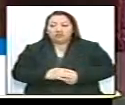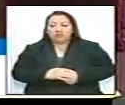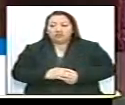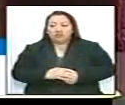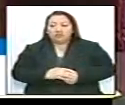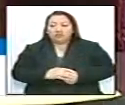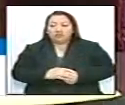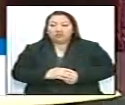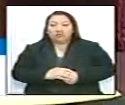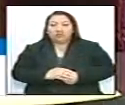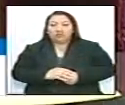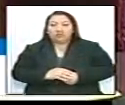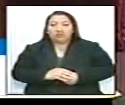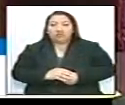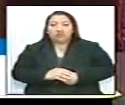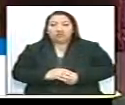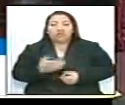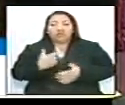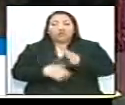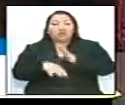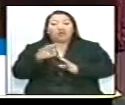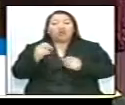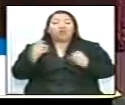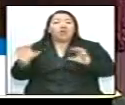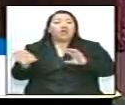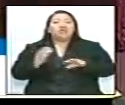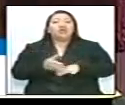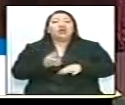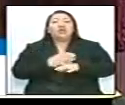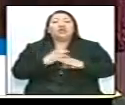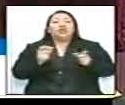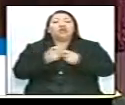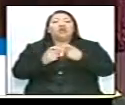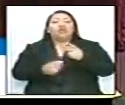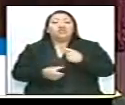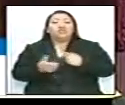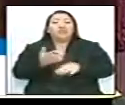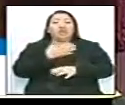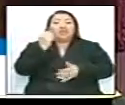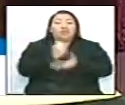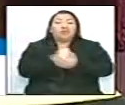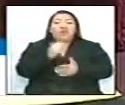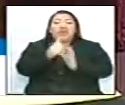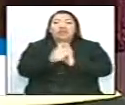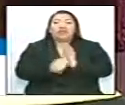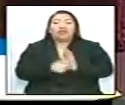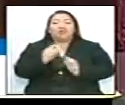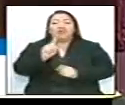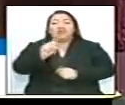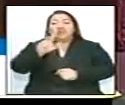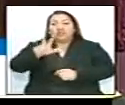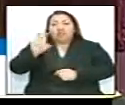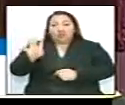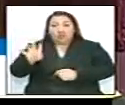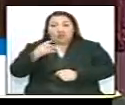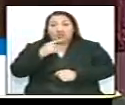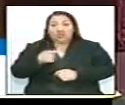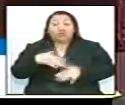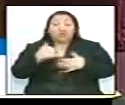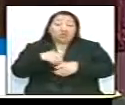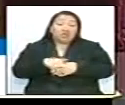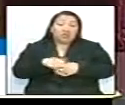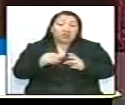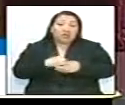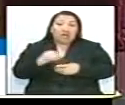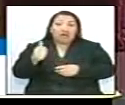que legislar, como se hizo como hicieron los congresistas que aprobaron el artículo 134, de que podría haber elecciones